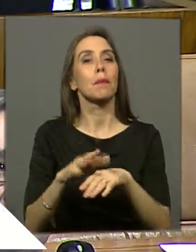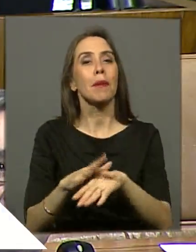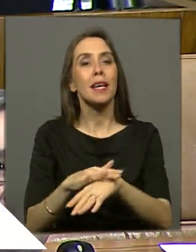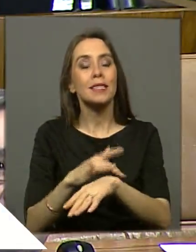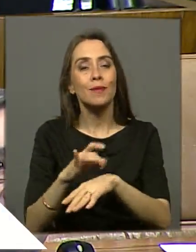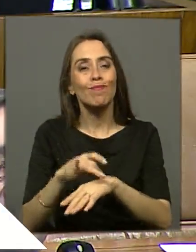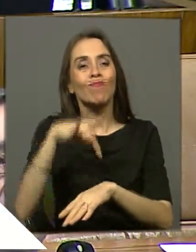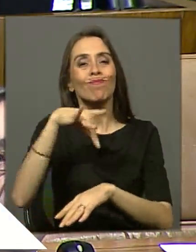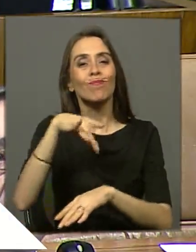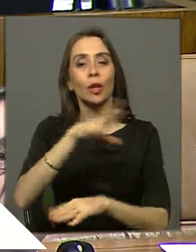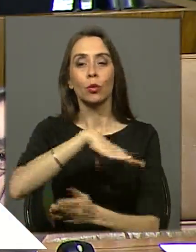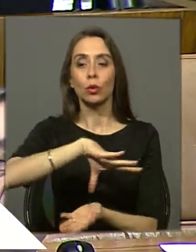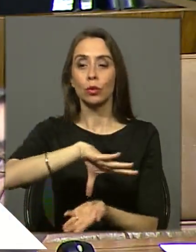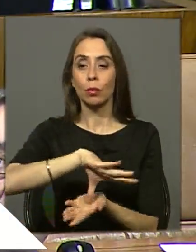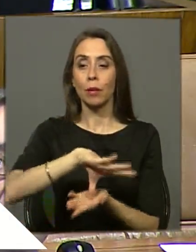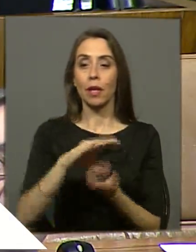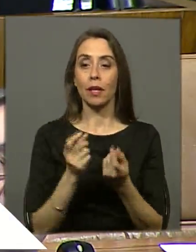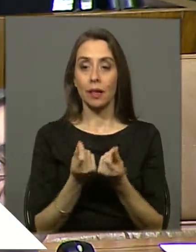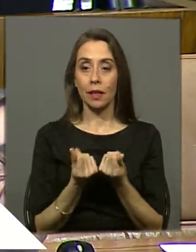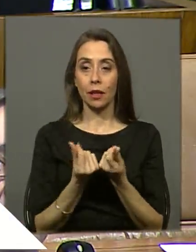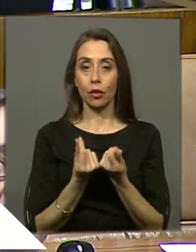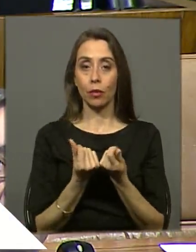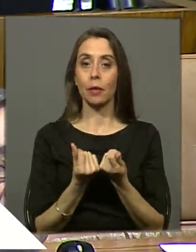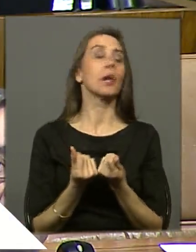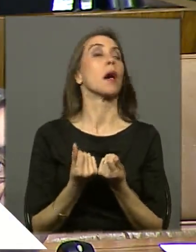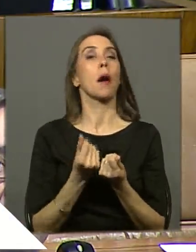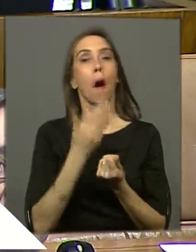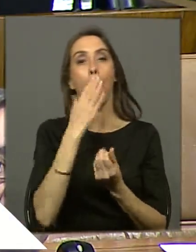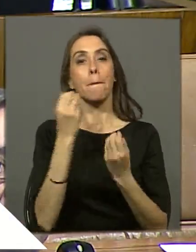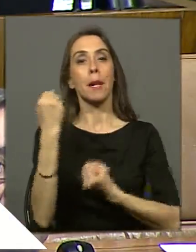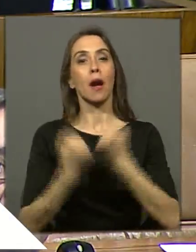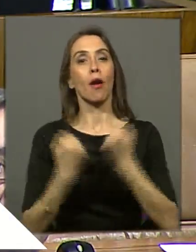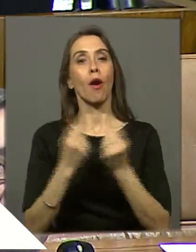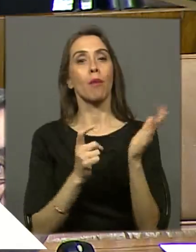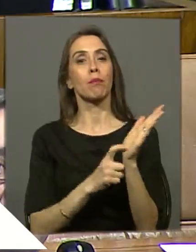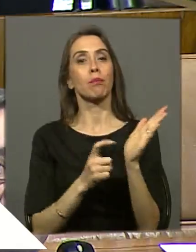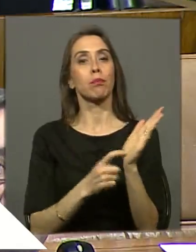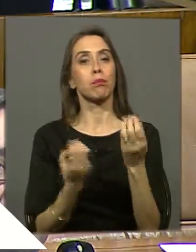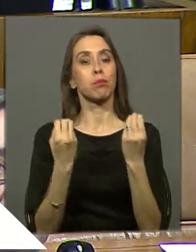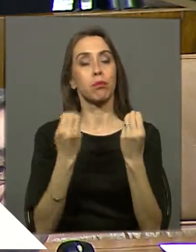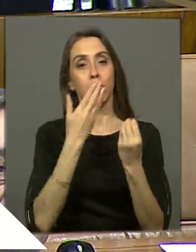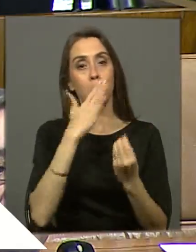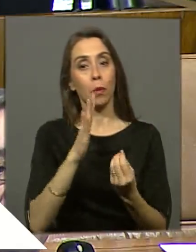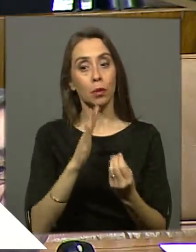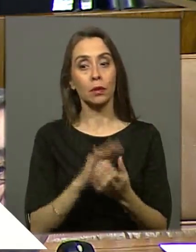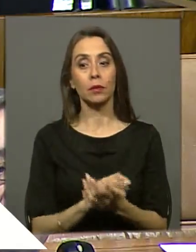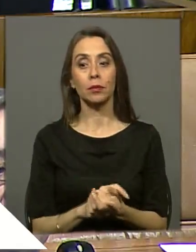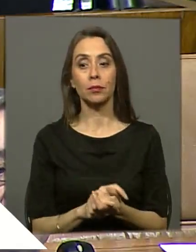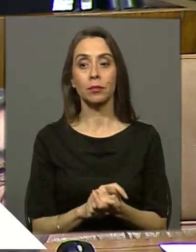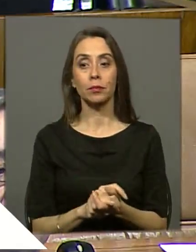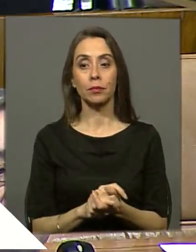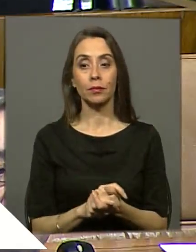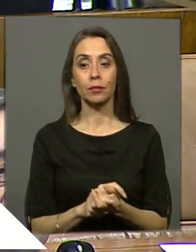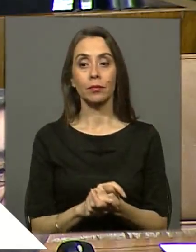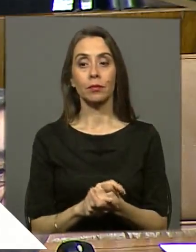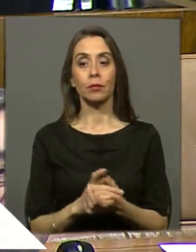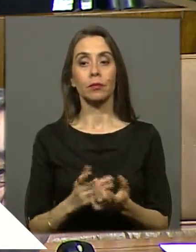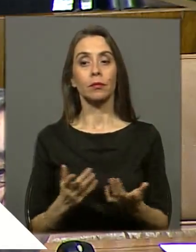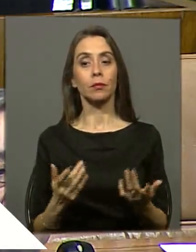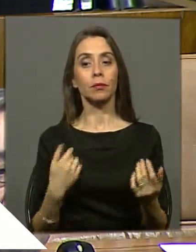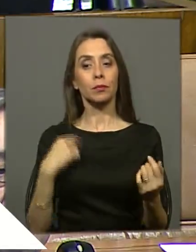país desde el punto de vista económico que es mejorar la productividad y creo que entonces tenemos que